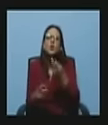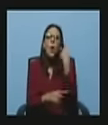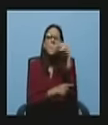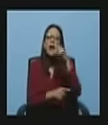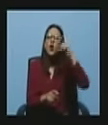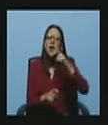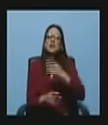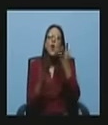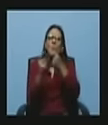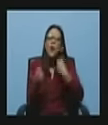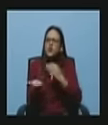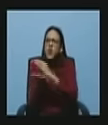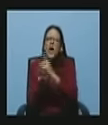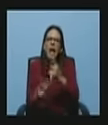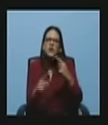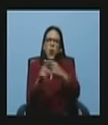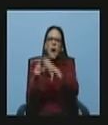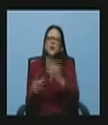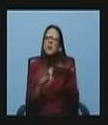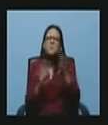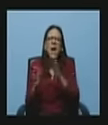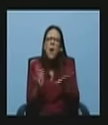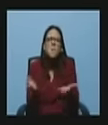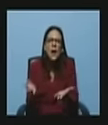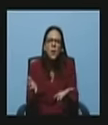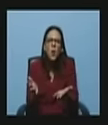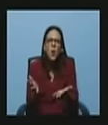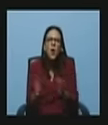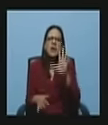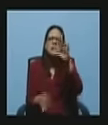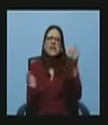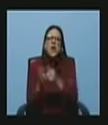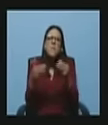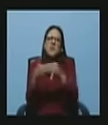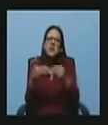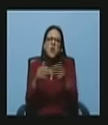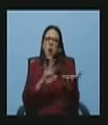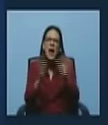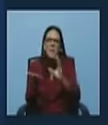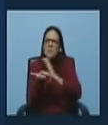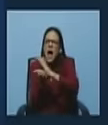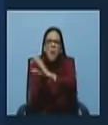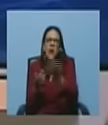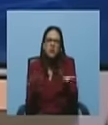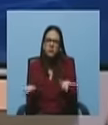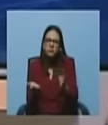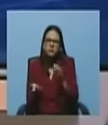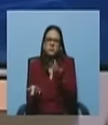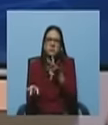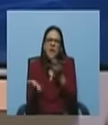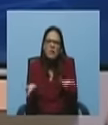daba, yo creo que ese aporte no pasaba de $5.000, no era más de eso.